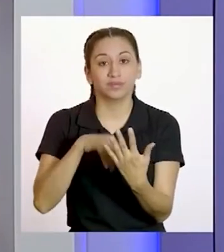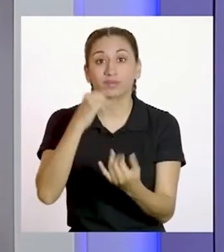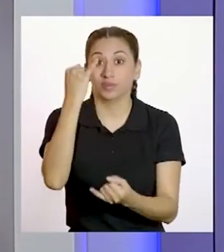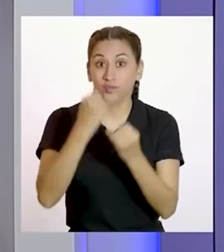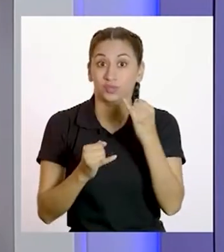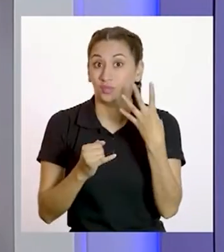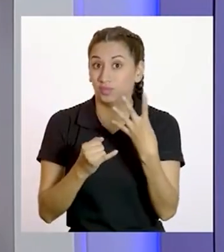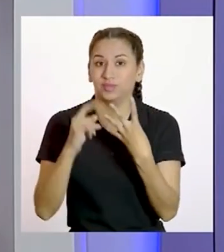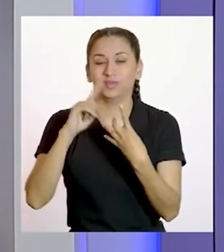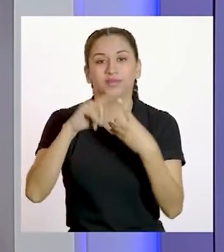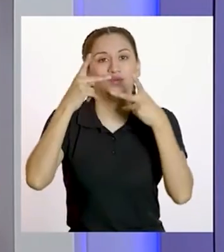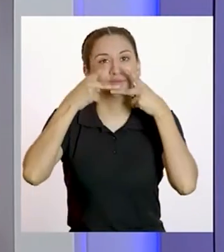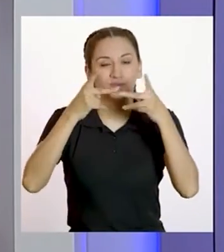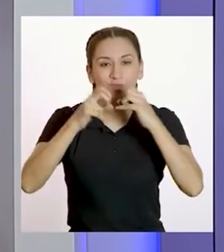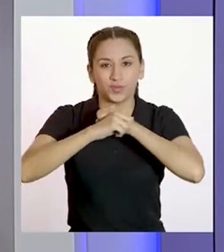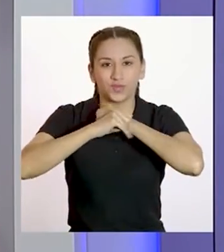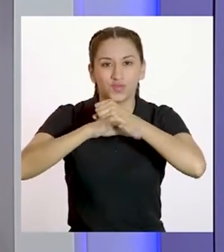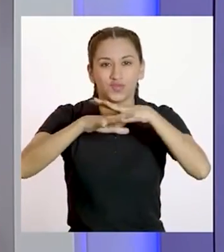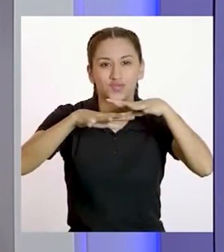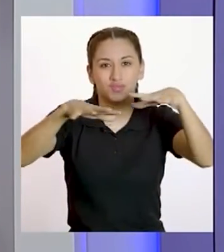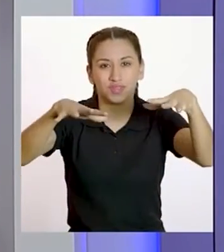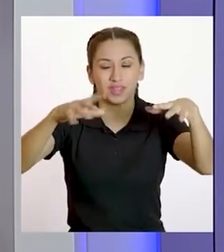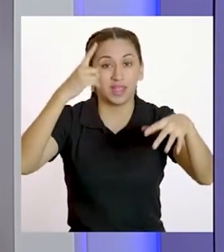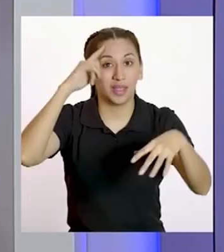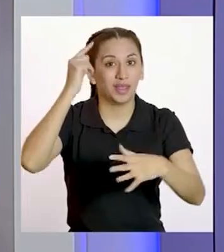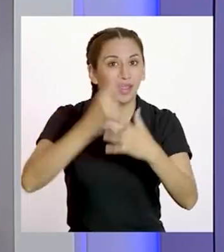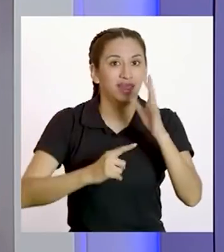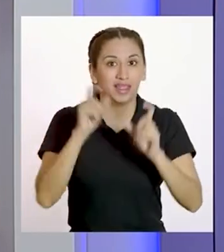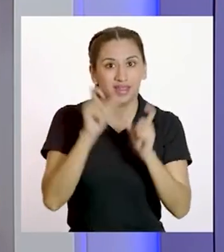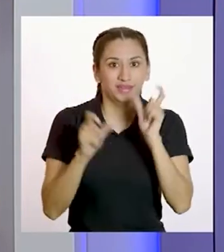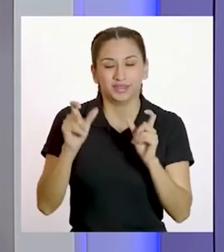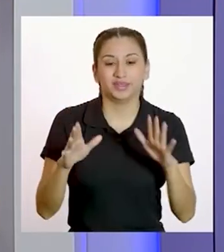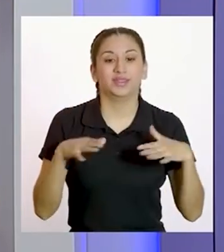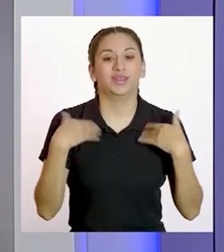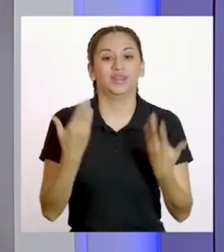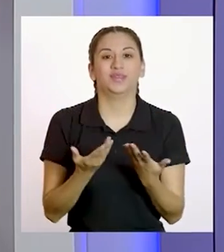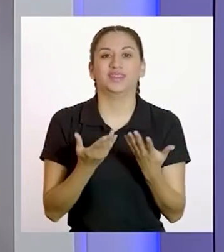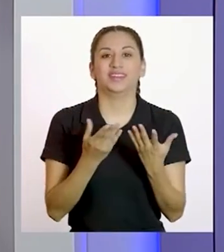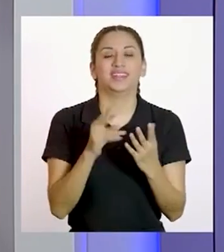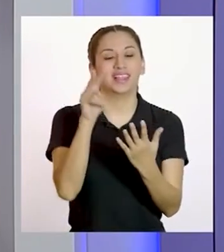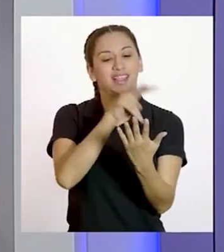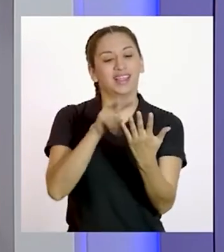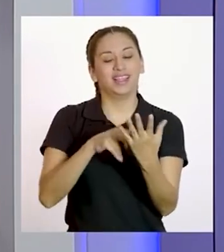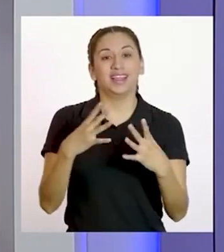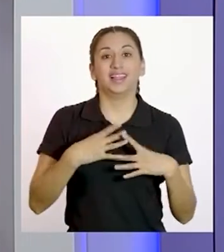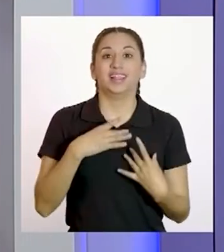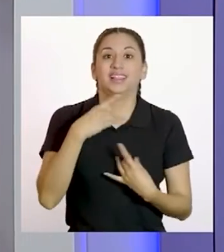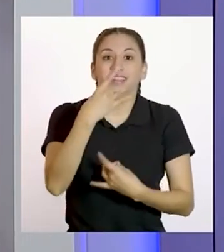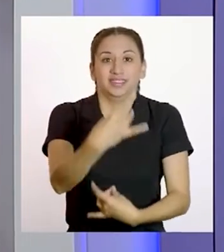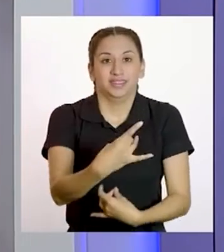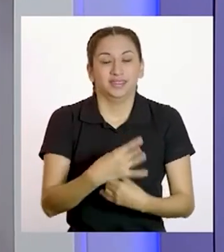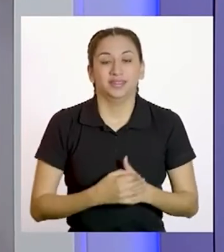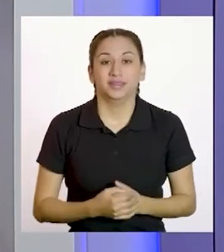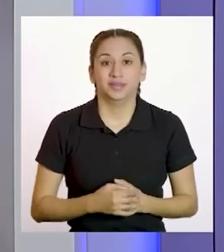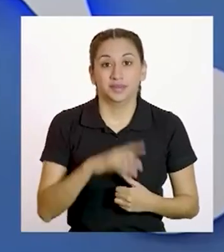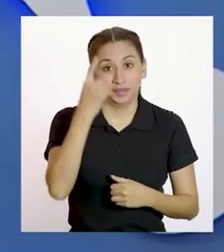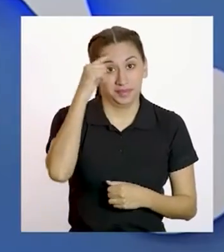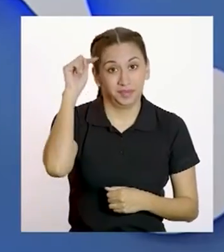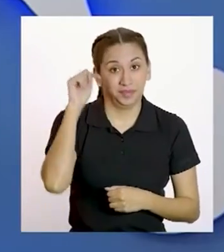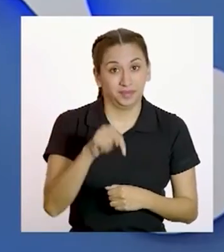último, publicar y difundir la cartilla para que llegue a las personas que puedan estar